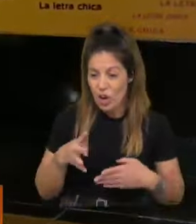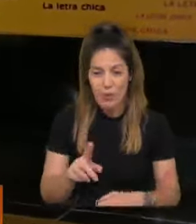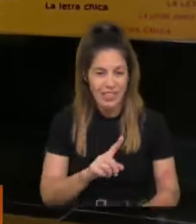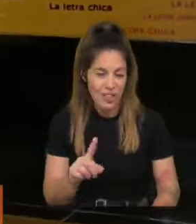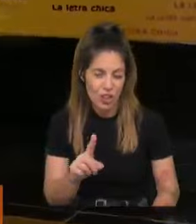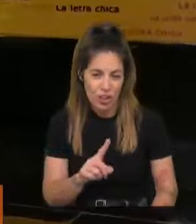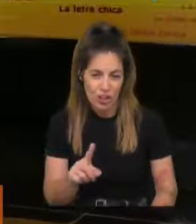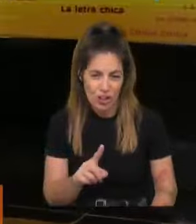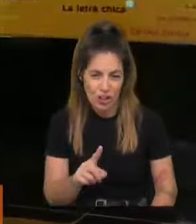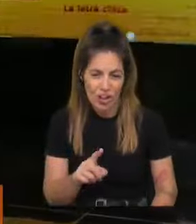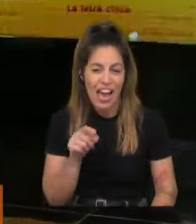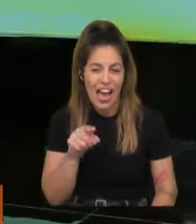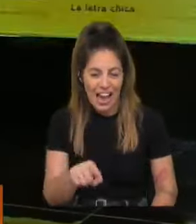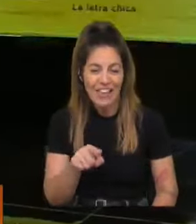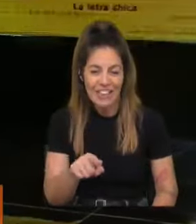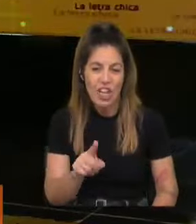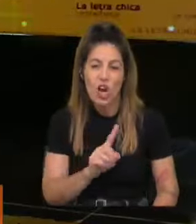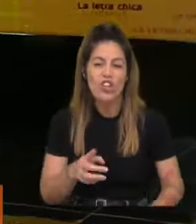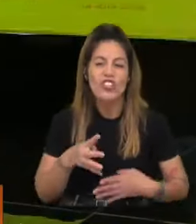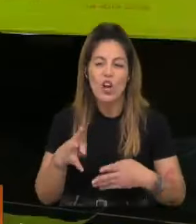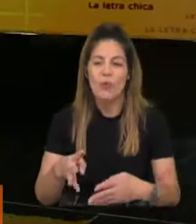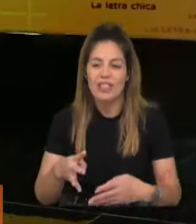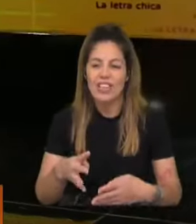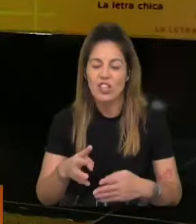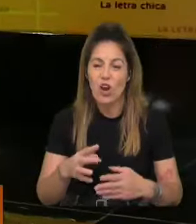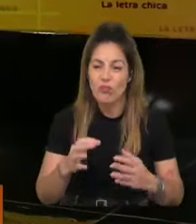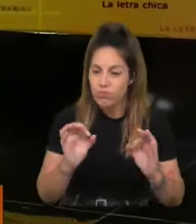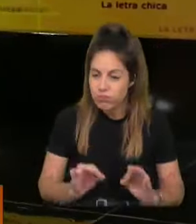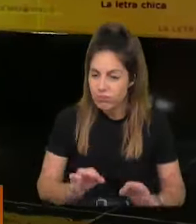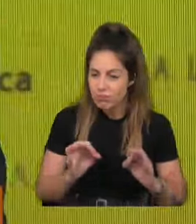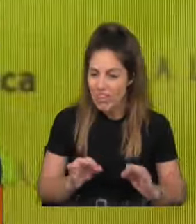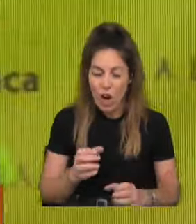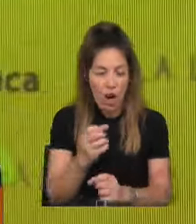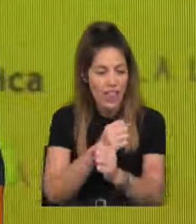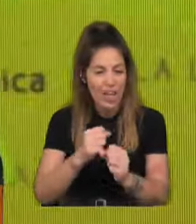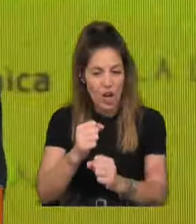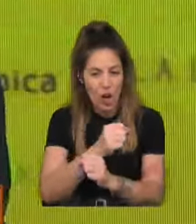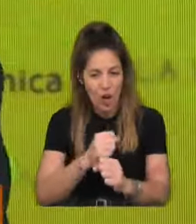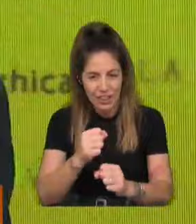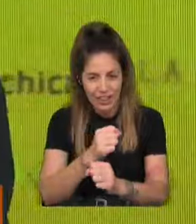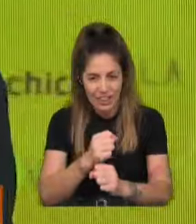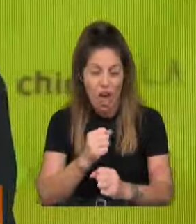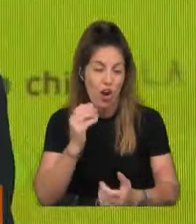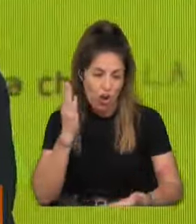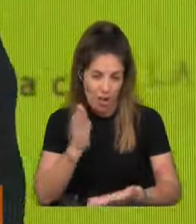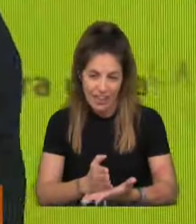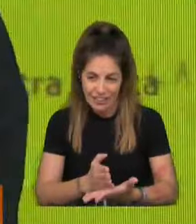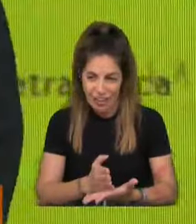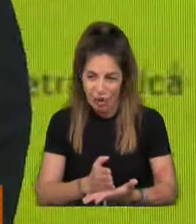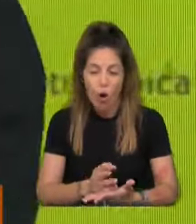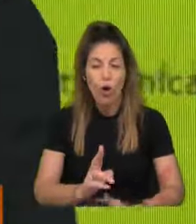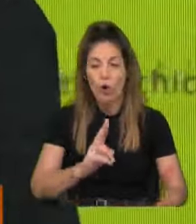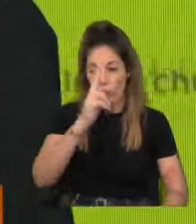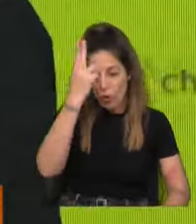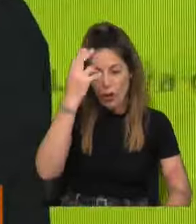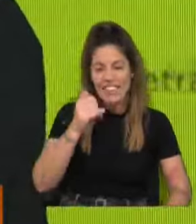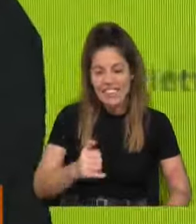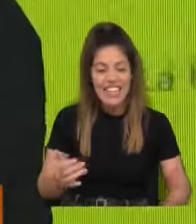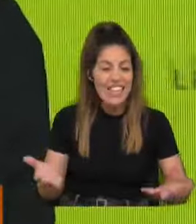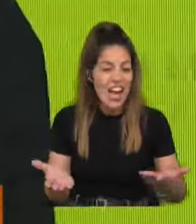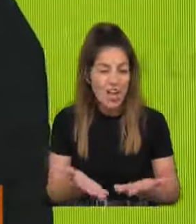ent ahí tenemos un o que no se está combatiendo con la rigurosidad la tecnología la carga punitiva que debería tener Uruguay tiene que